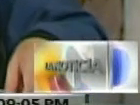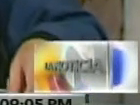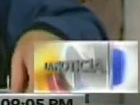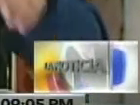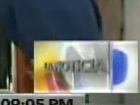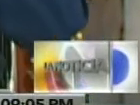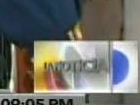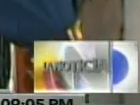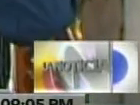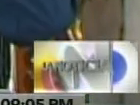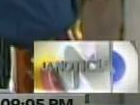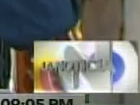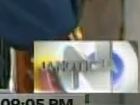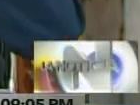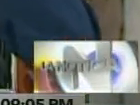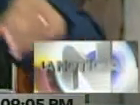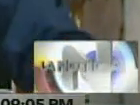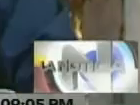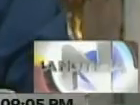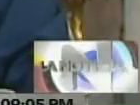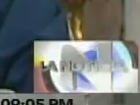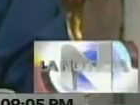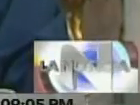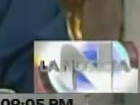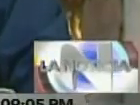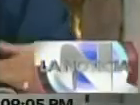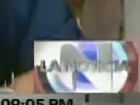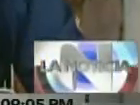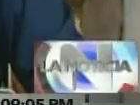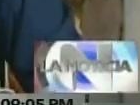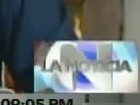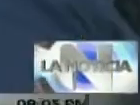sociales, tiene el fuerte por allá, a